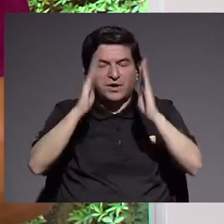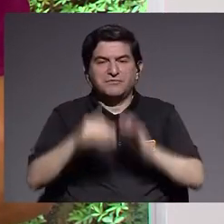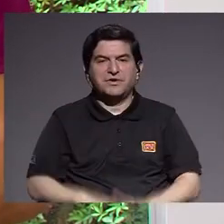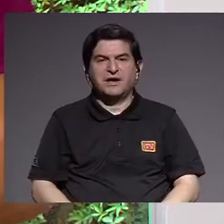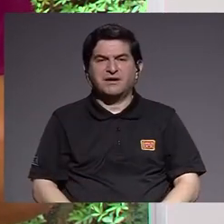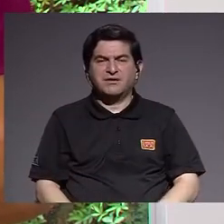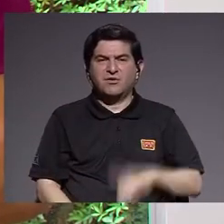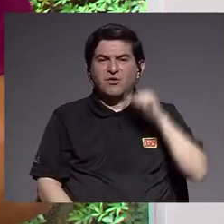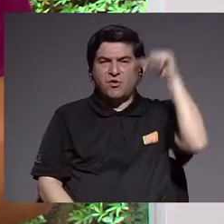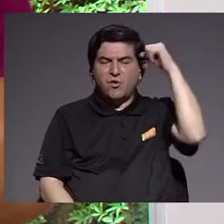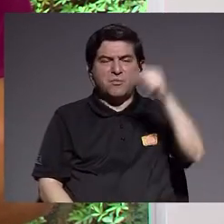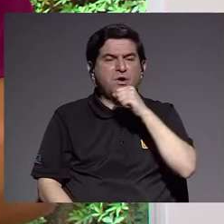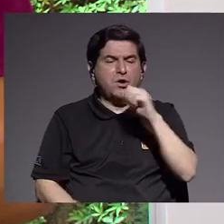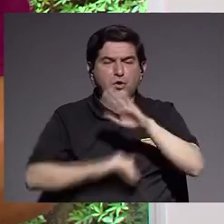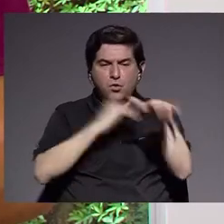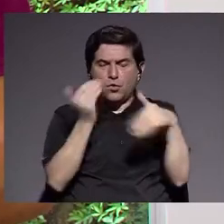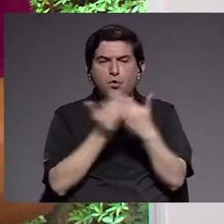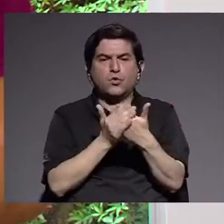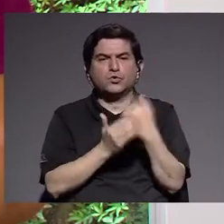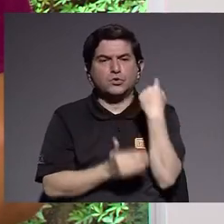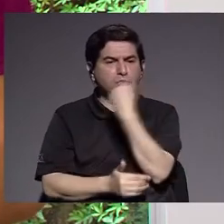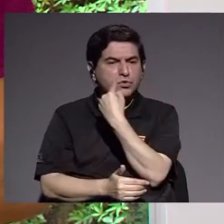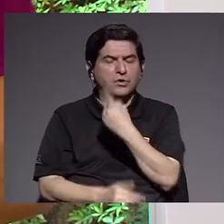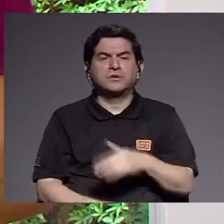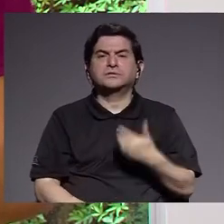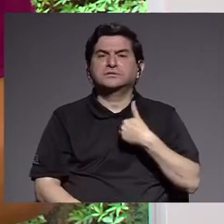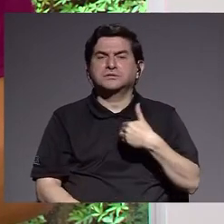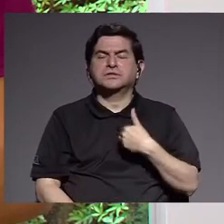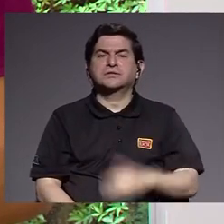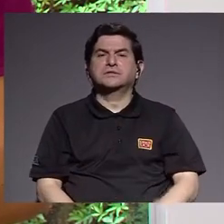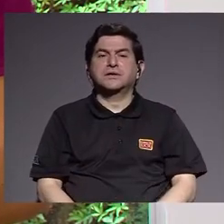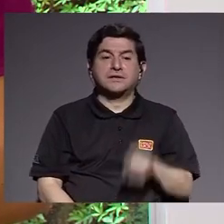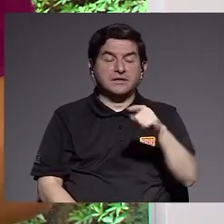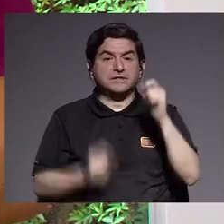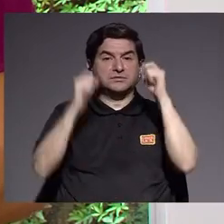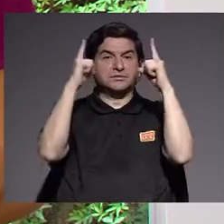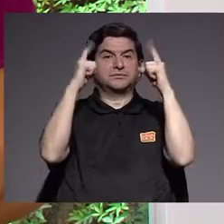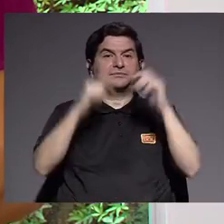adecuada llegan a adultos mayores con todas sus piezas vitales